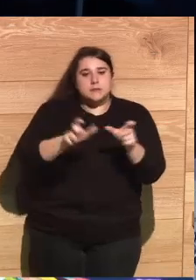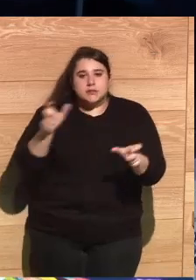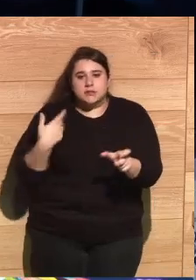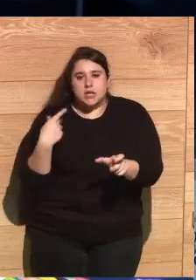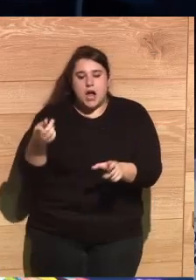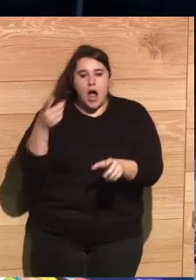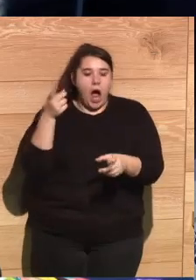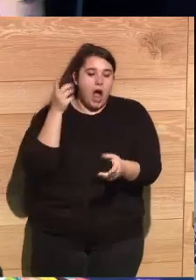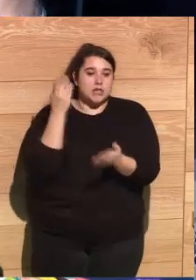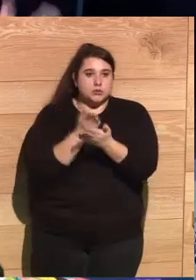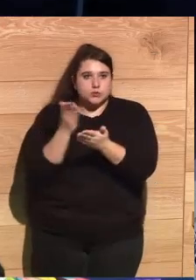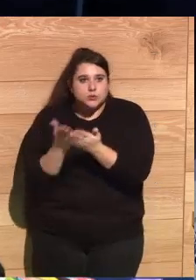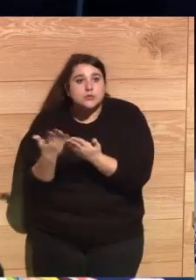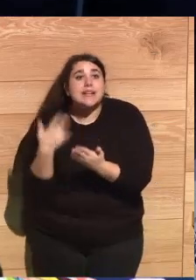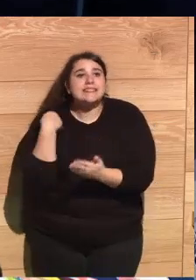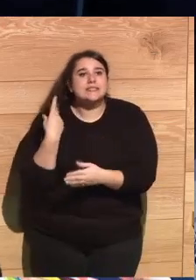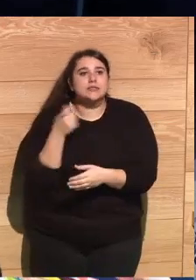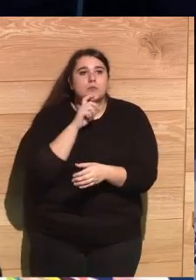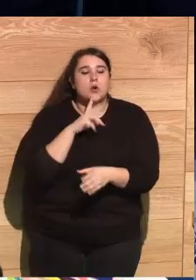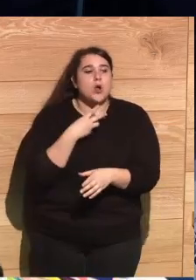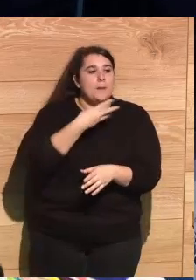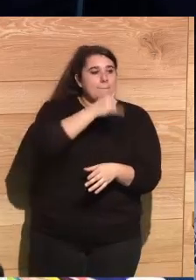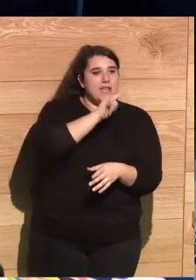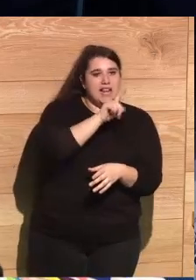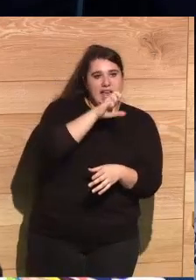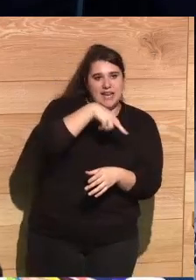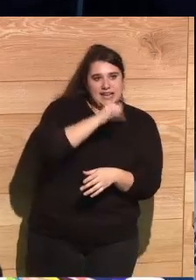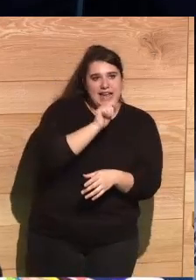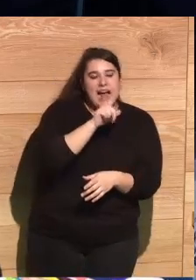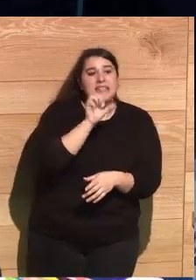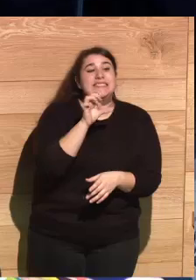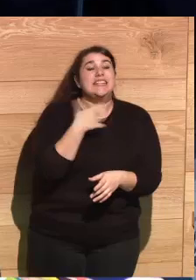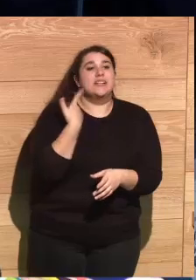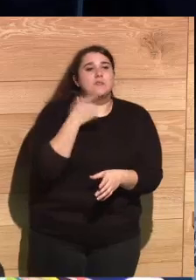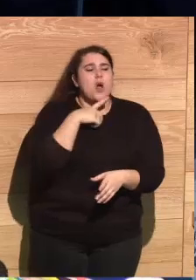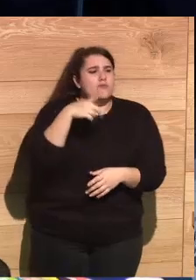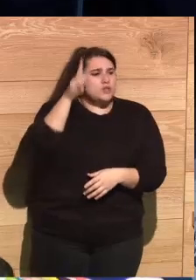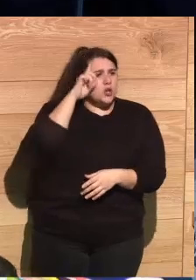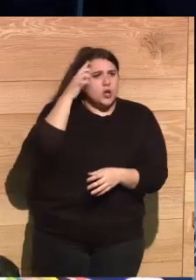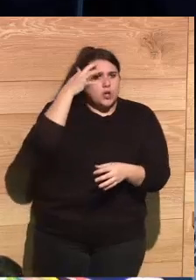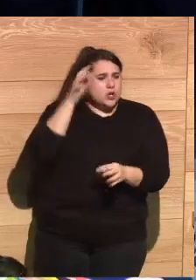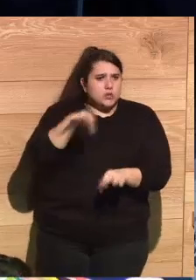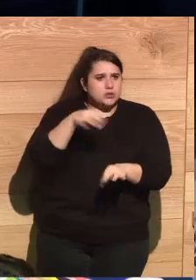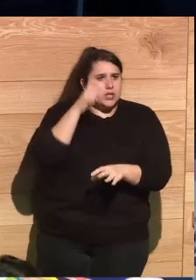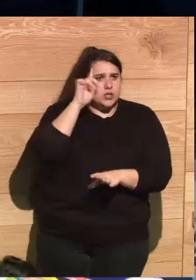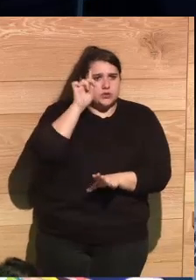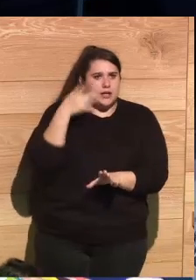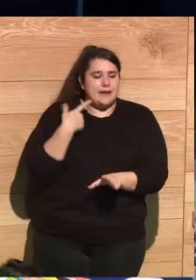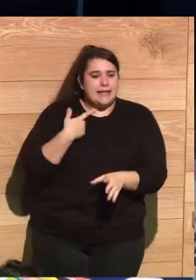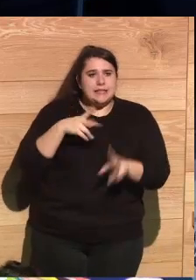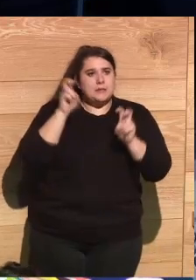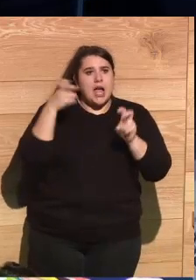que son lo que le llaman, entre comillas, millennials, no son conscientes ni siquiera de que están en